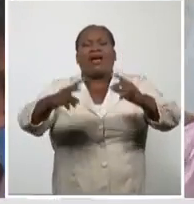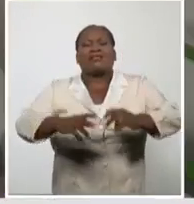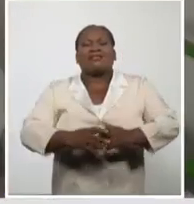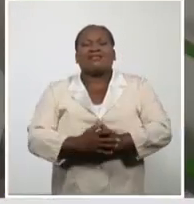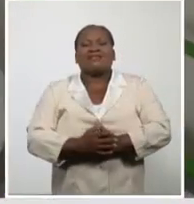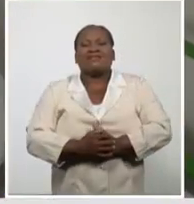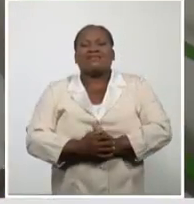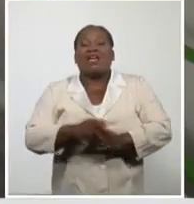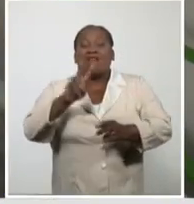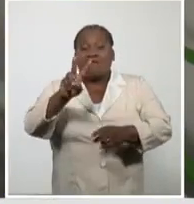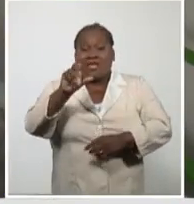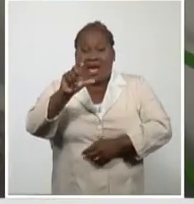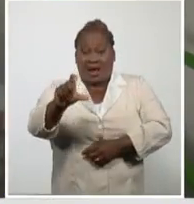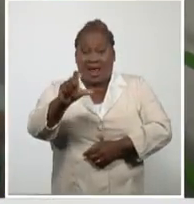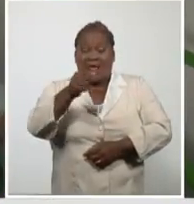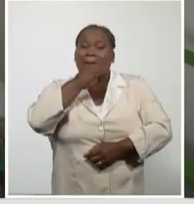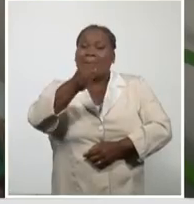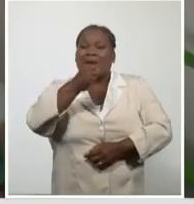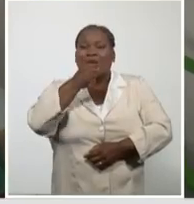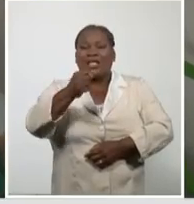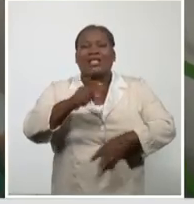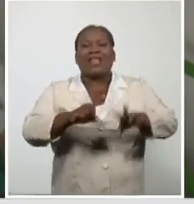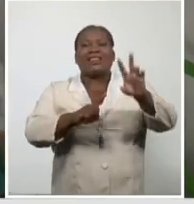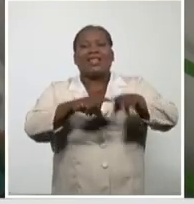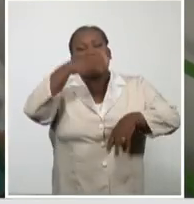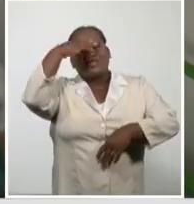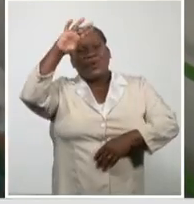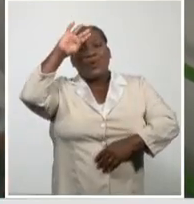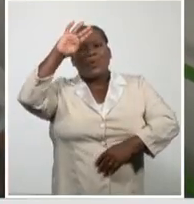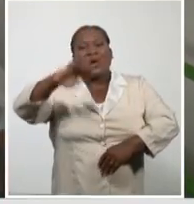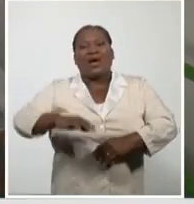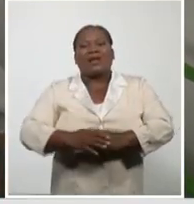En Villa Clara, Belkis Vidal, Sistema Informativo de la Televisión Cubana.